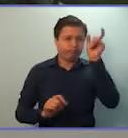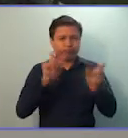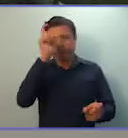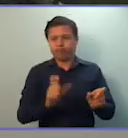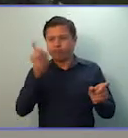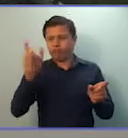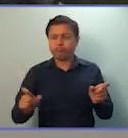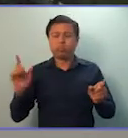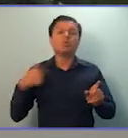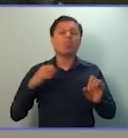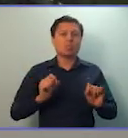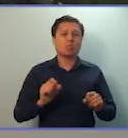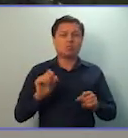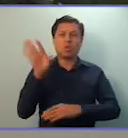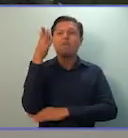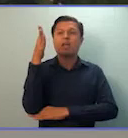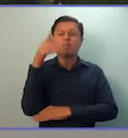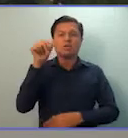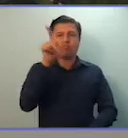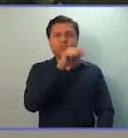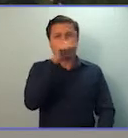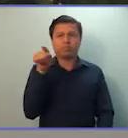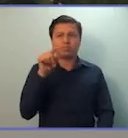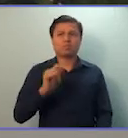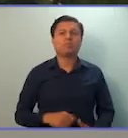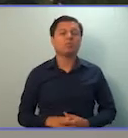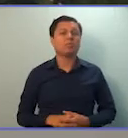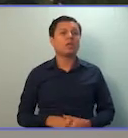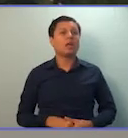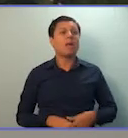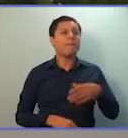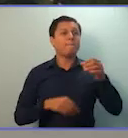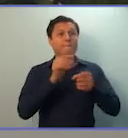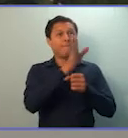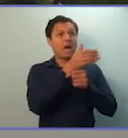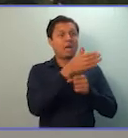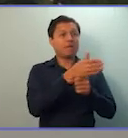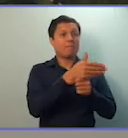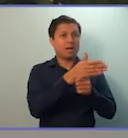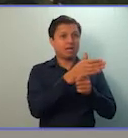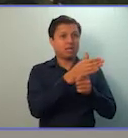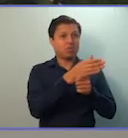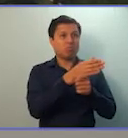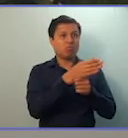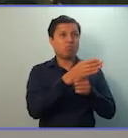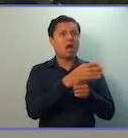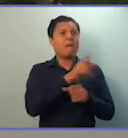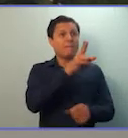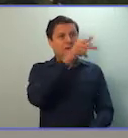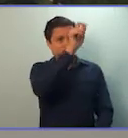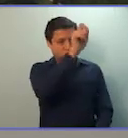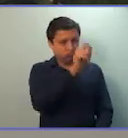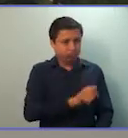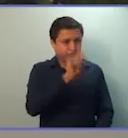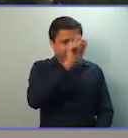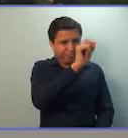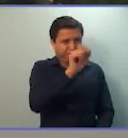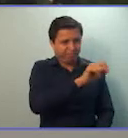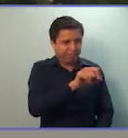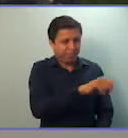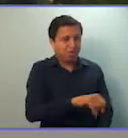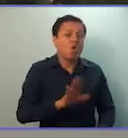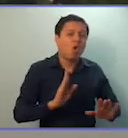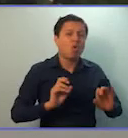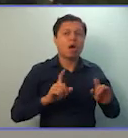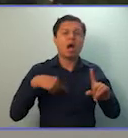puedo votar por bandera puedo votar por sobre todo los rostros del partido de mi preferencia o por uno o varios y puedo